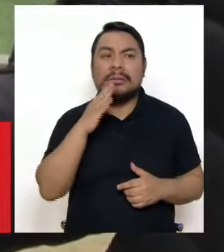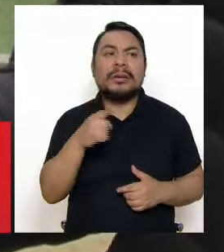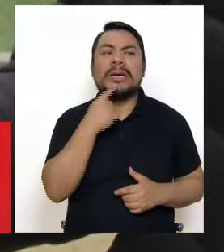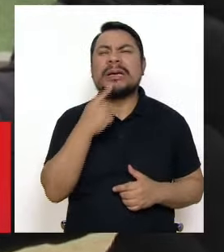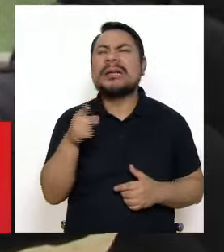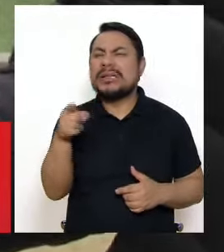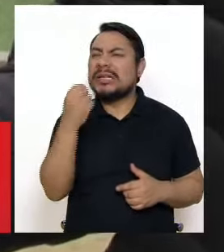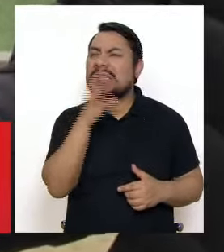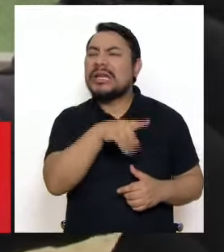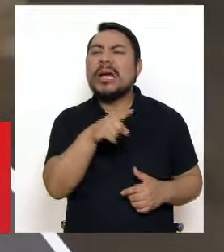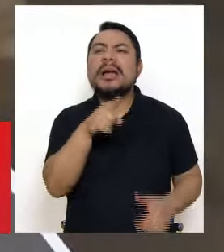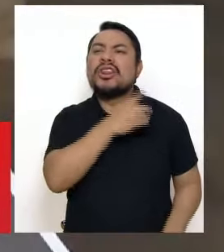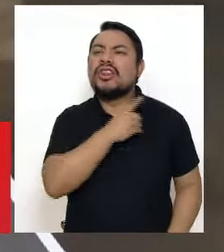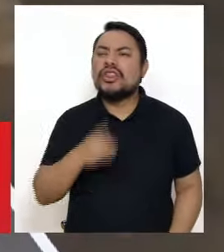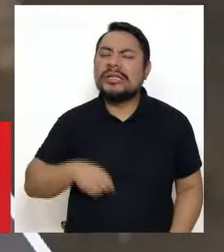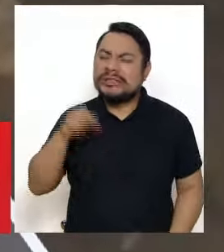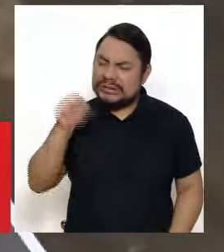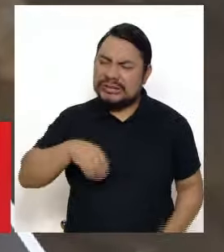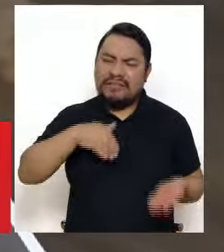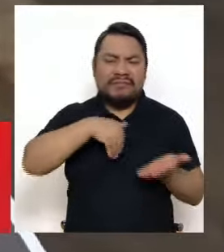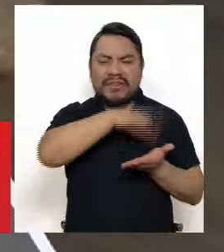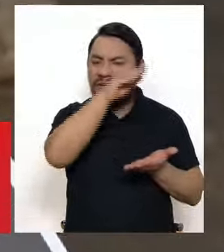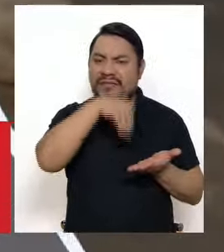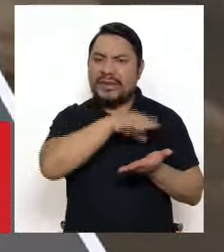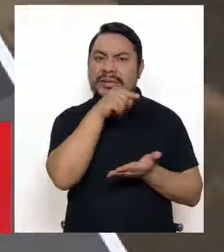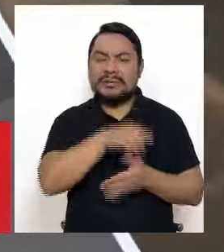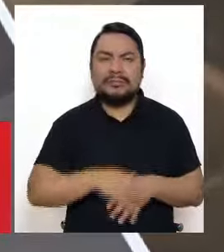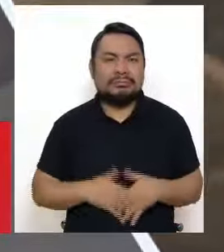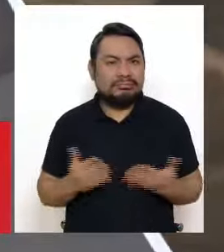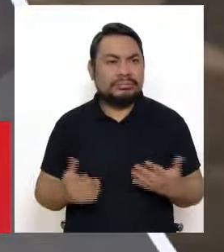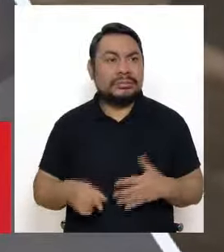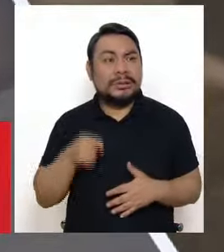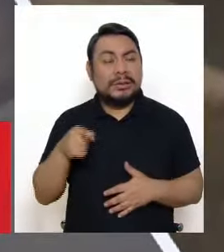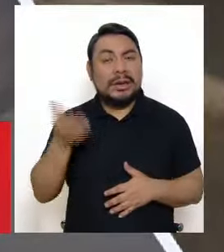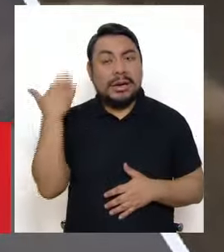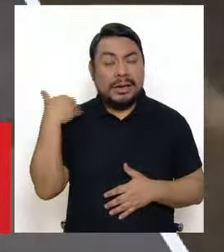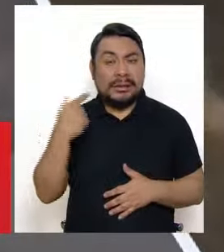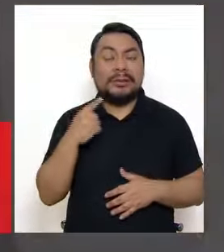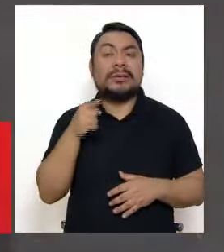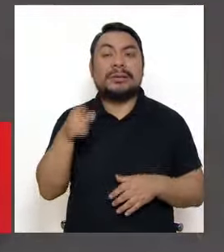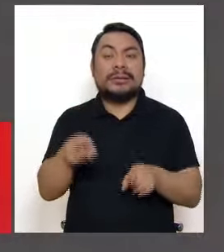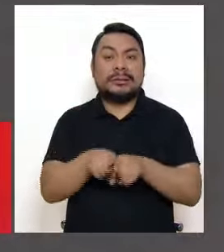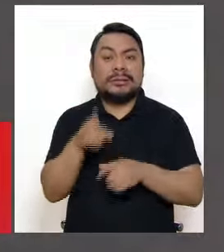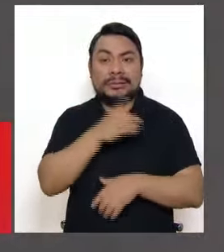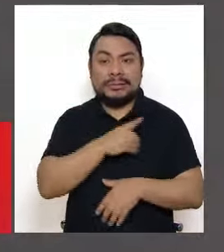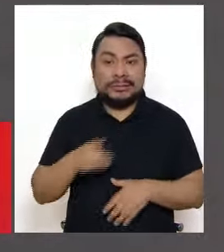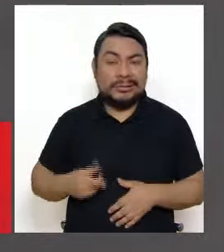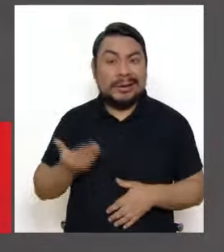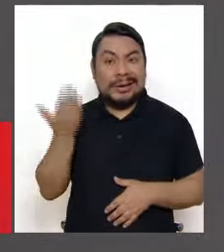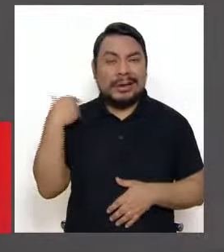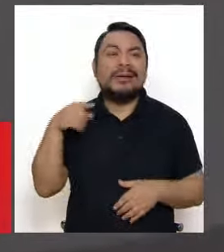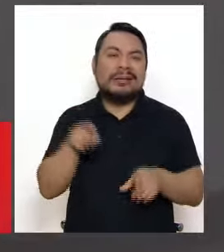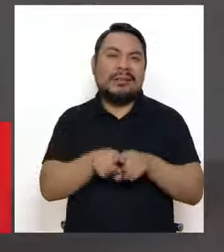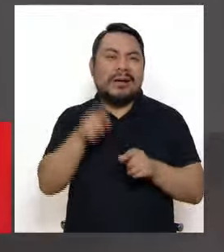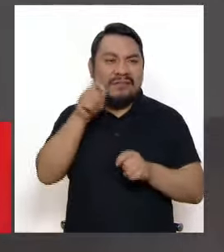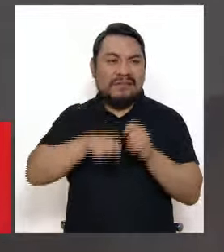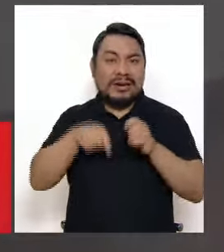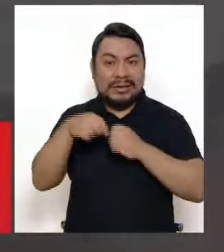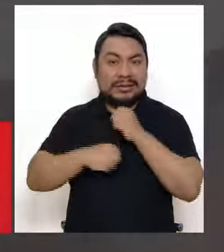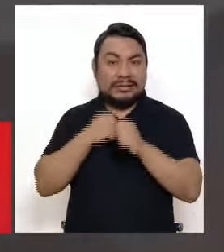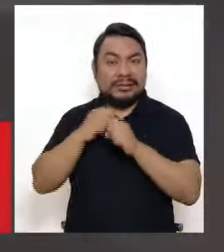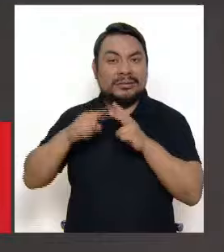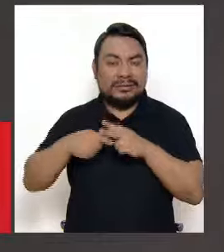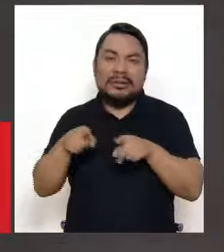lo sacamos Sí o sí Zavaleta afirma que de su antecesor también fue blanco de amenazas a inicios de este